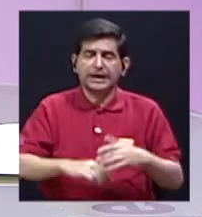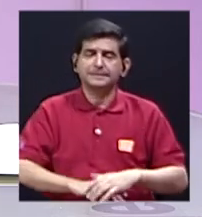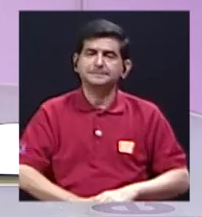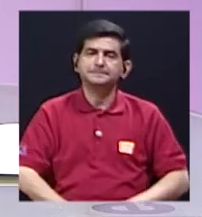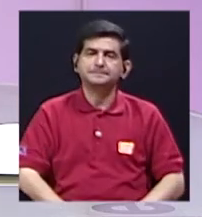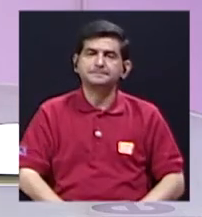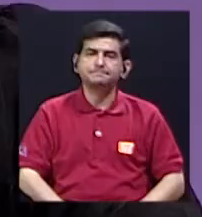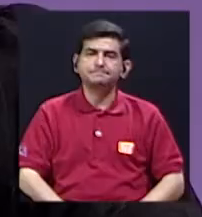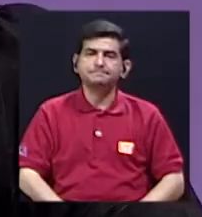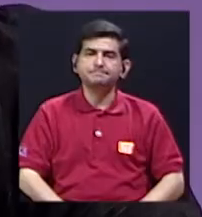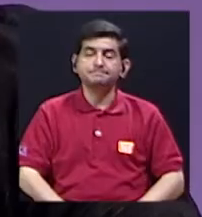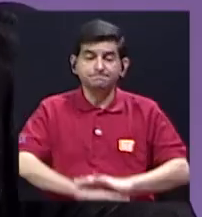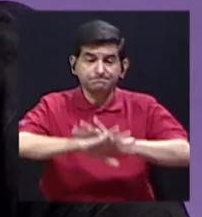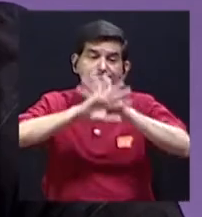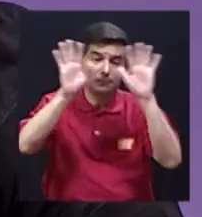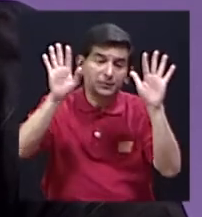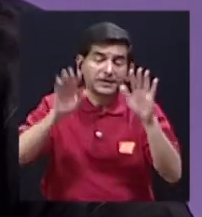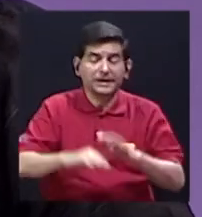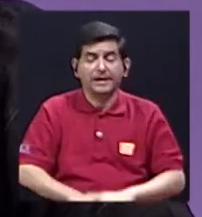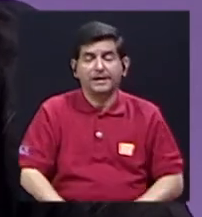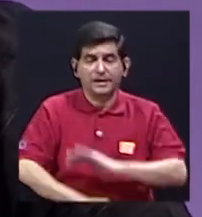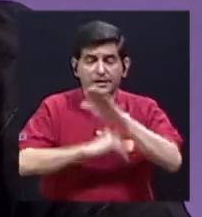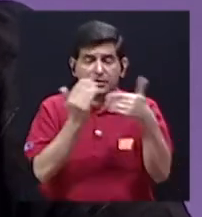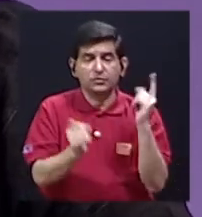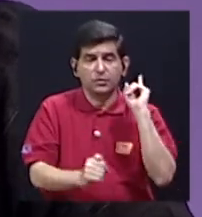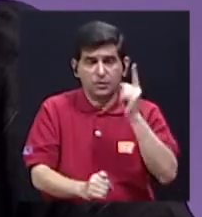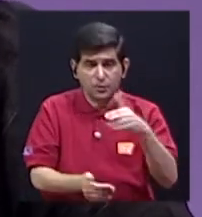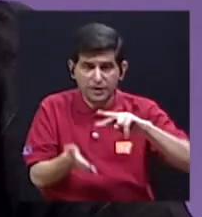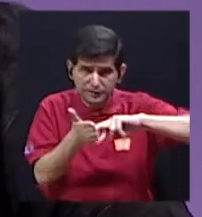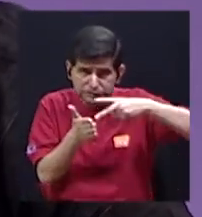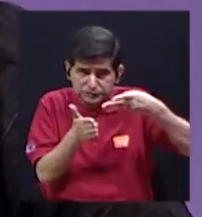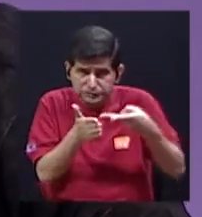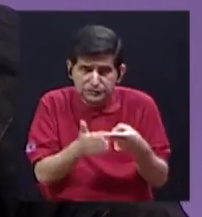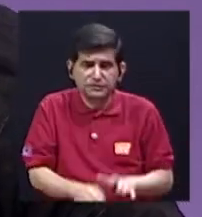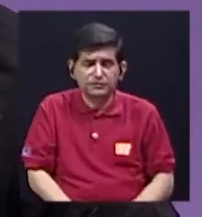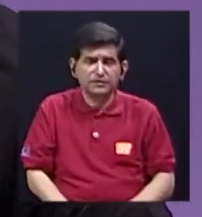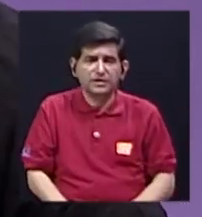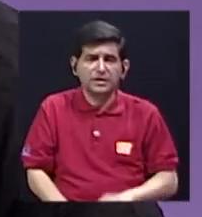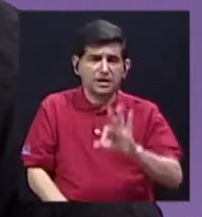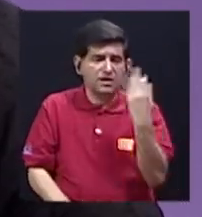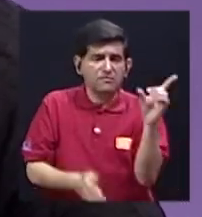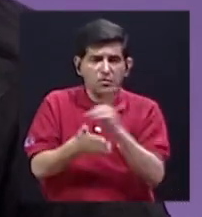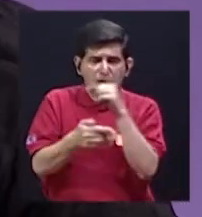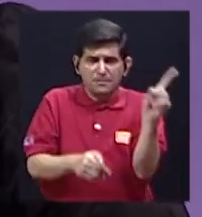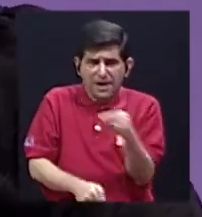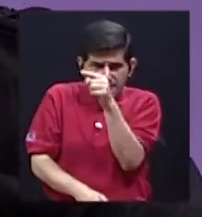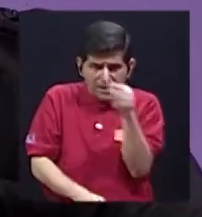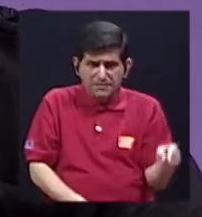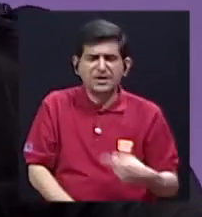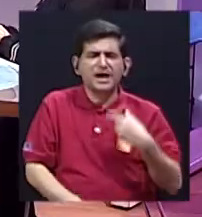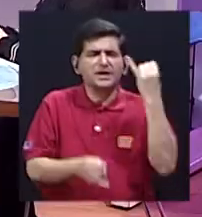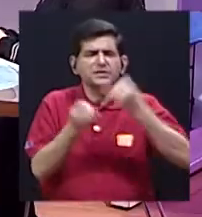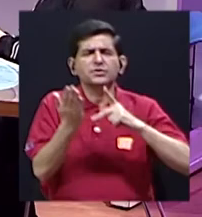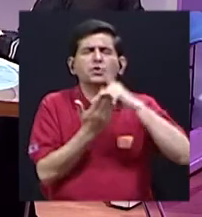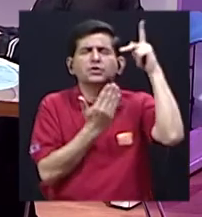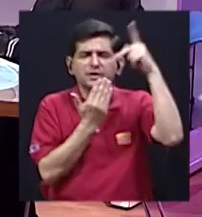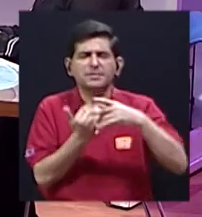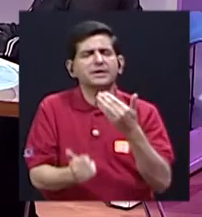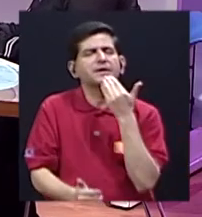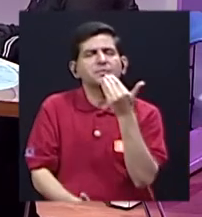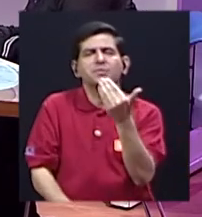claro por toda la obligación de eliminar toda forma de discriminación quiero cerrar el programa